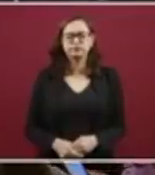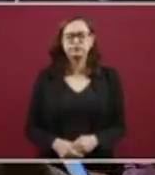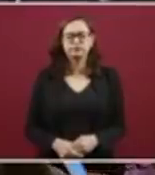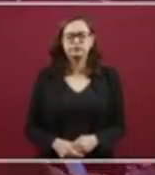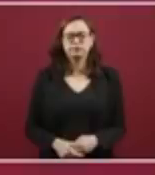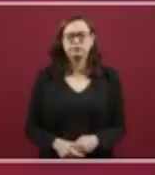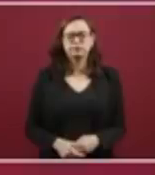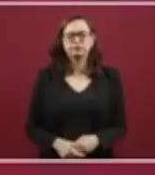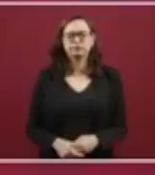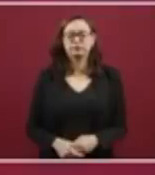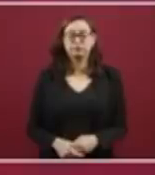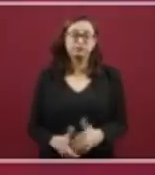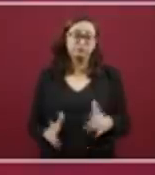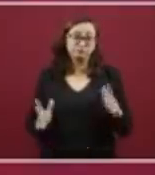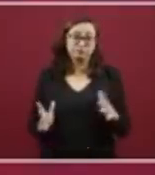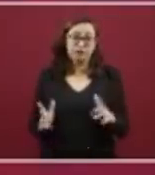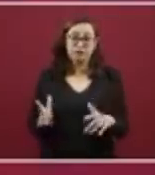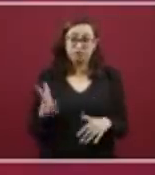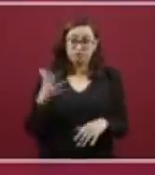los expertos,